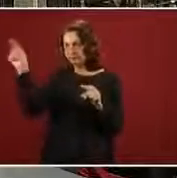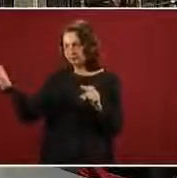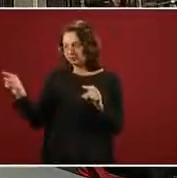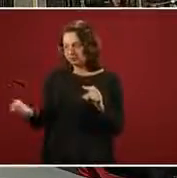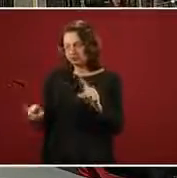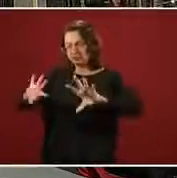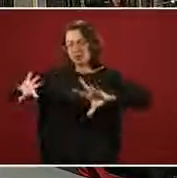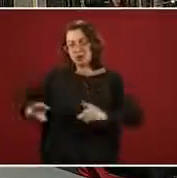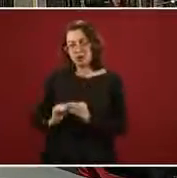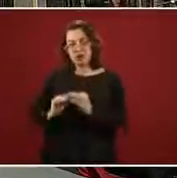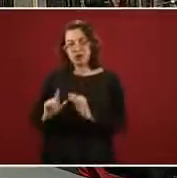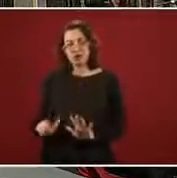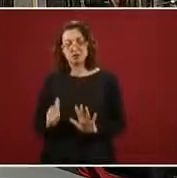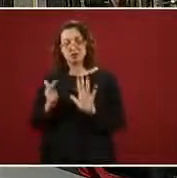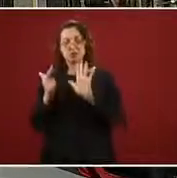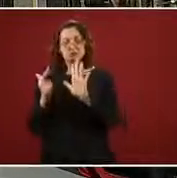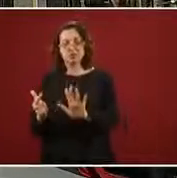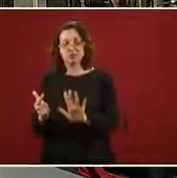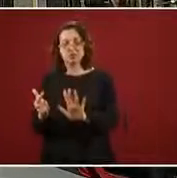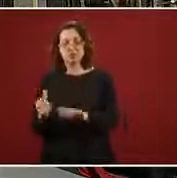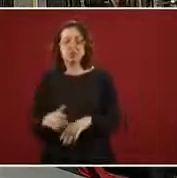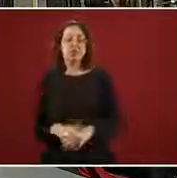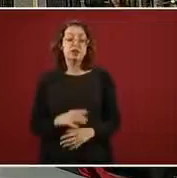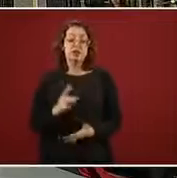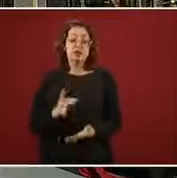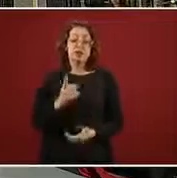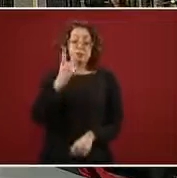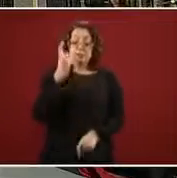Entonces, primero es terraplén y vía,